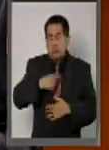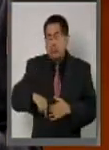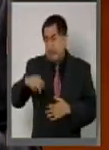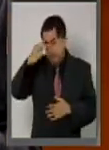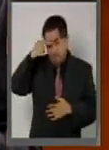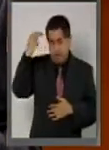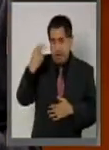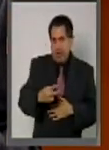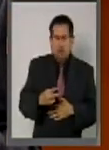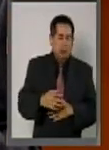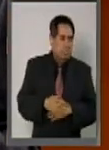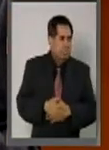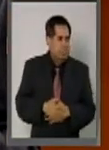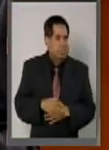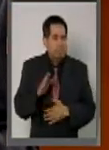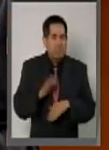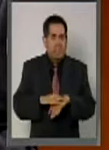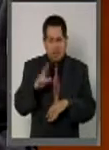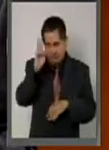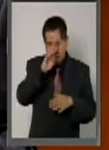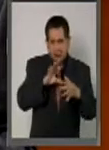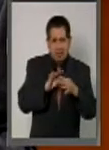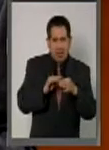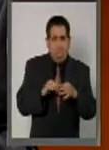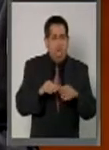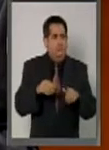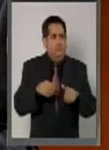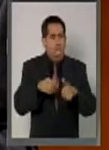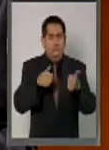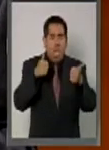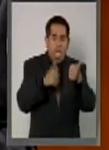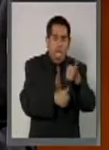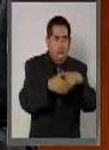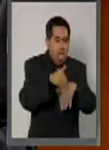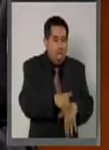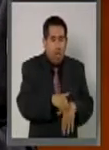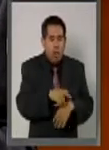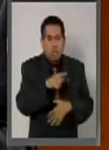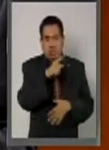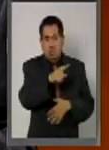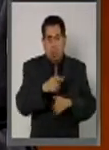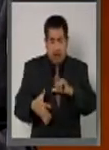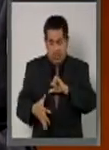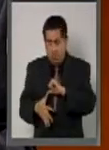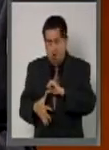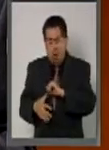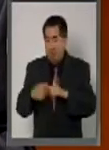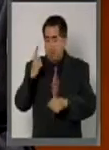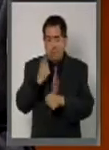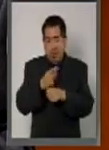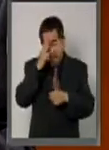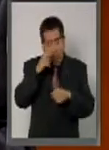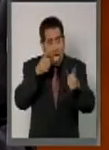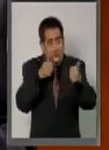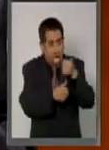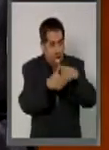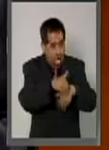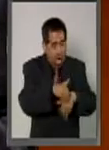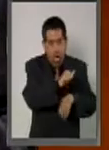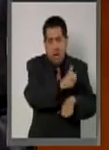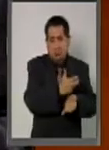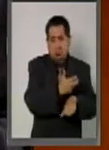el caso de mayor vinculación y dependencia de un país latinoamericano en relación con Estados Unidos.